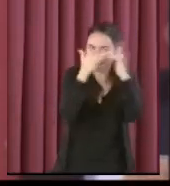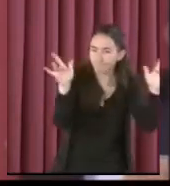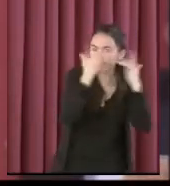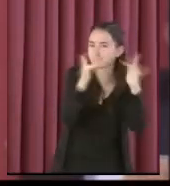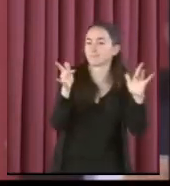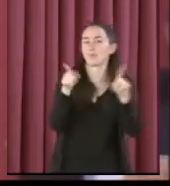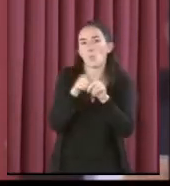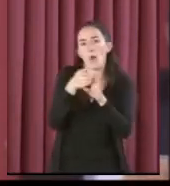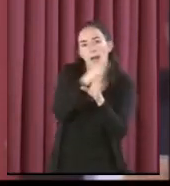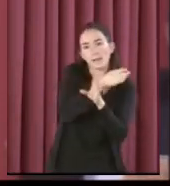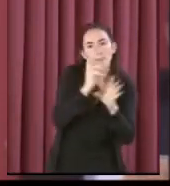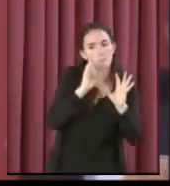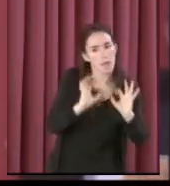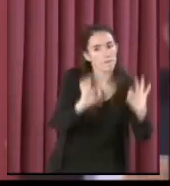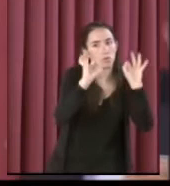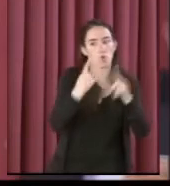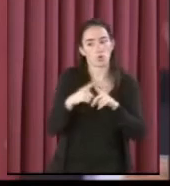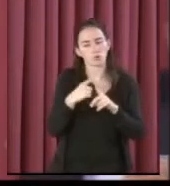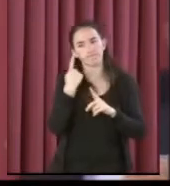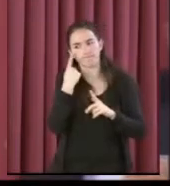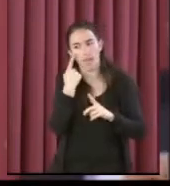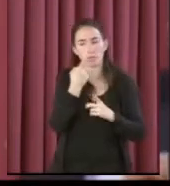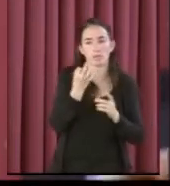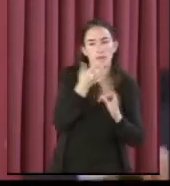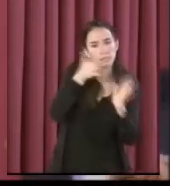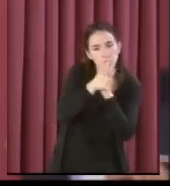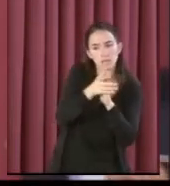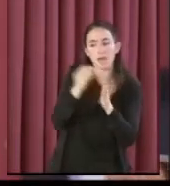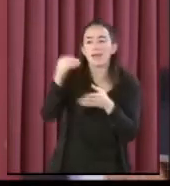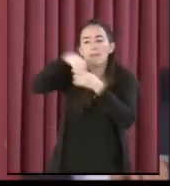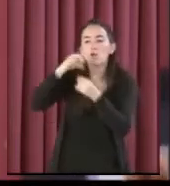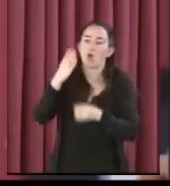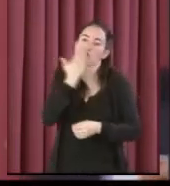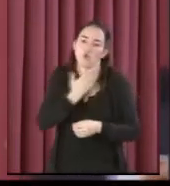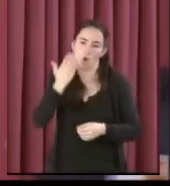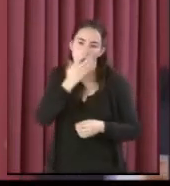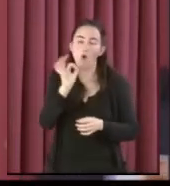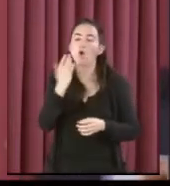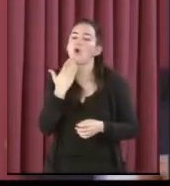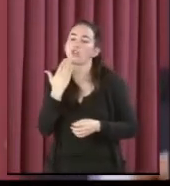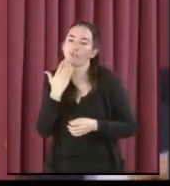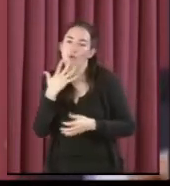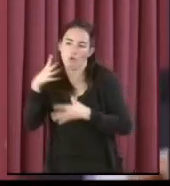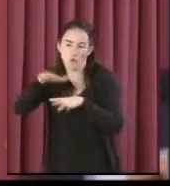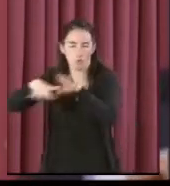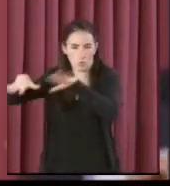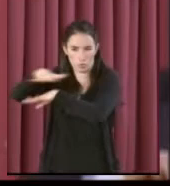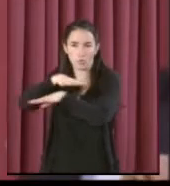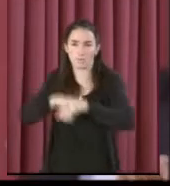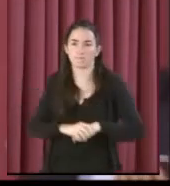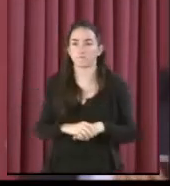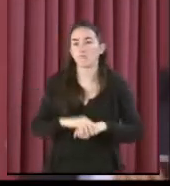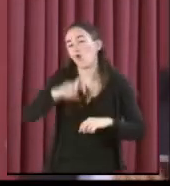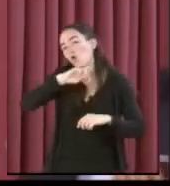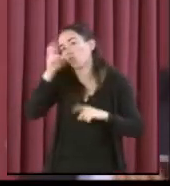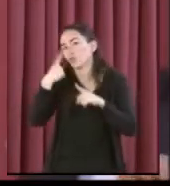de prevenir conductas de riesgos en entornos escolares o de ocio. Entre las iniciativas novedosas